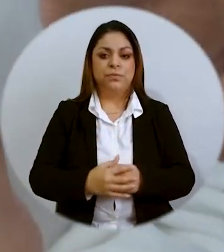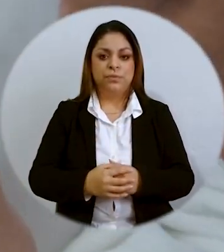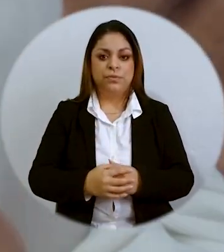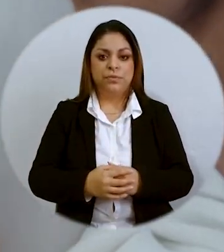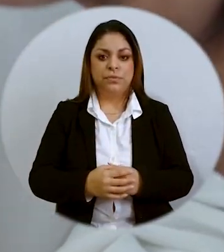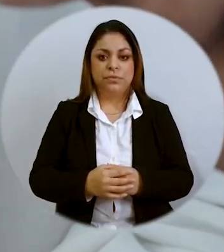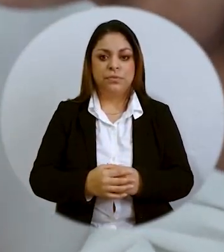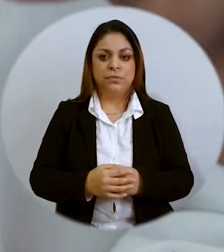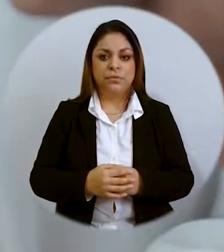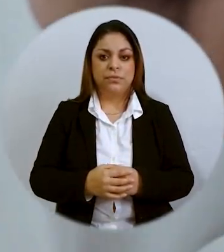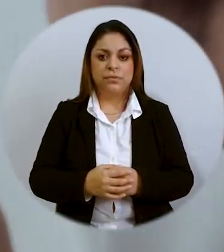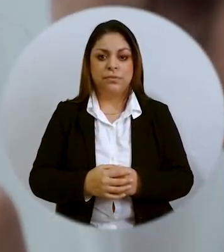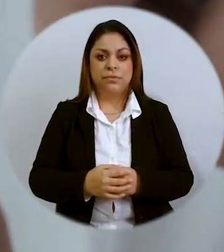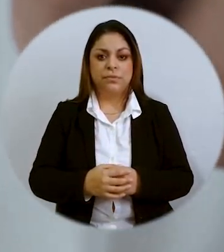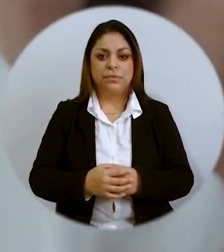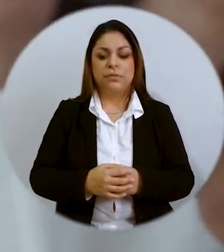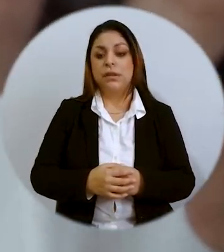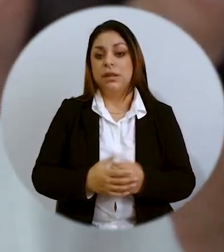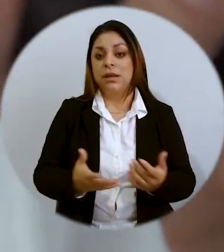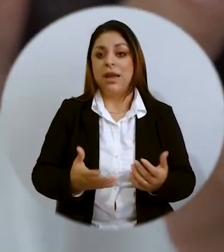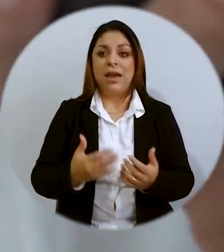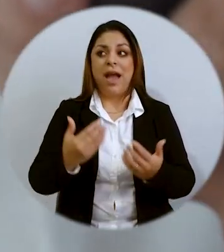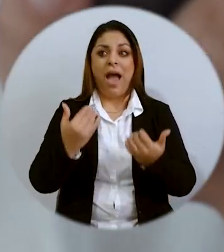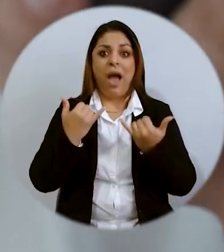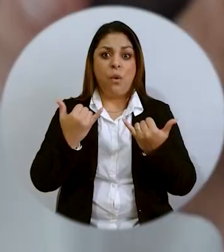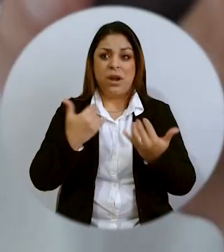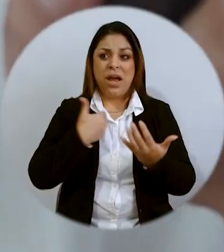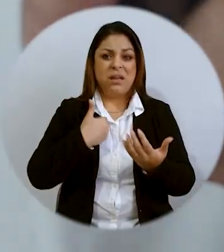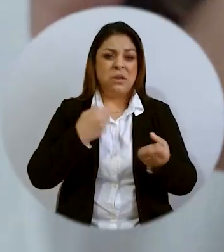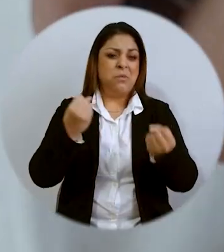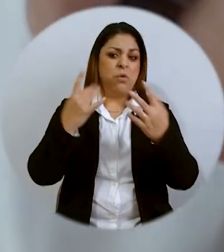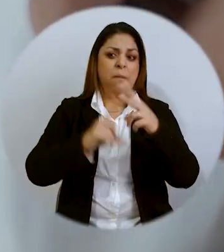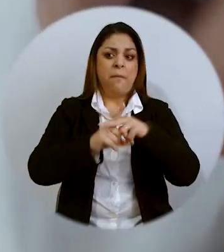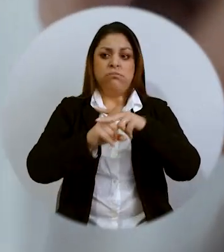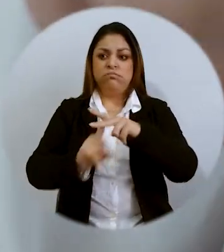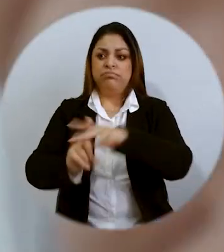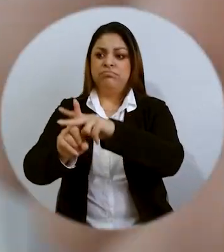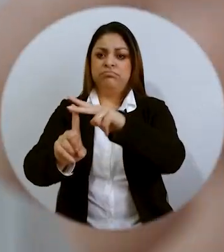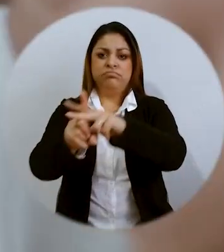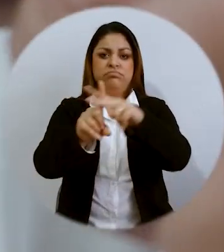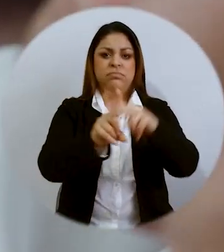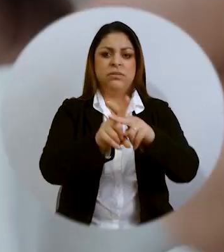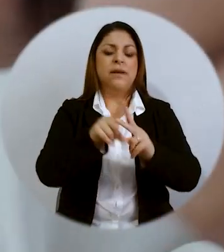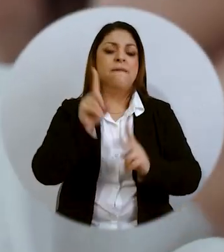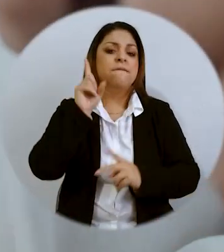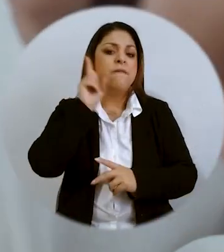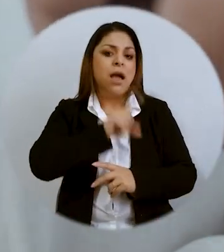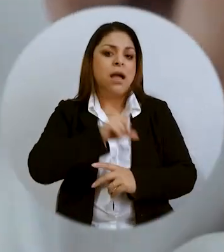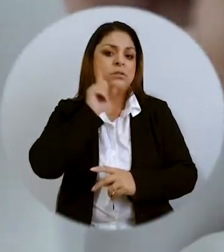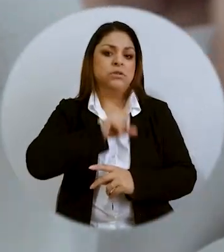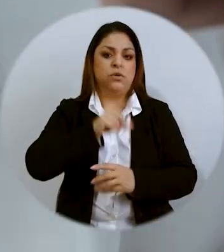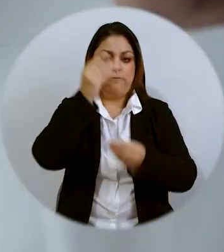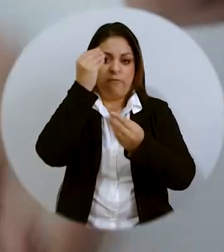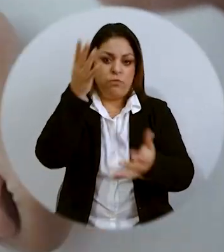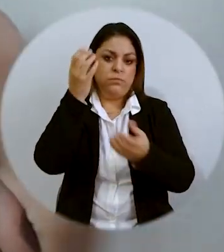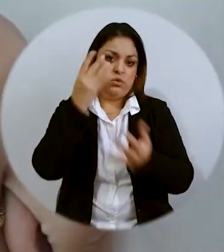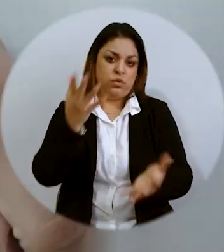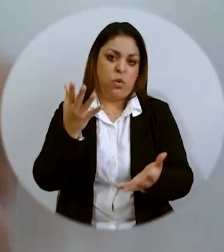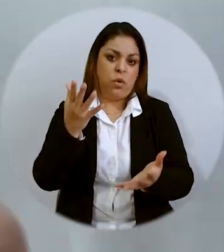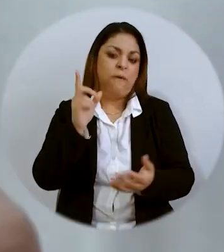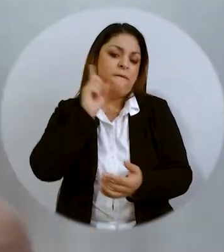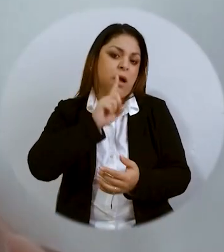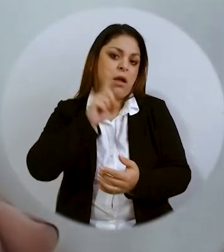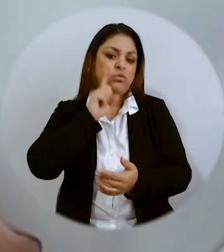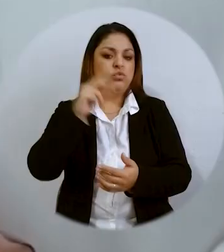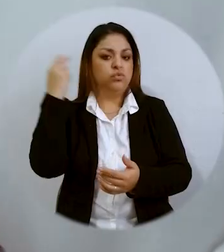ahora, que estamos de mucha información falsa, de alteración, las fake news,